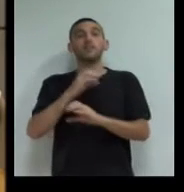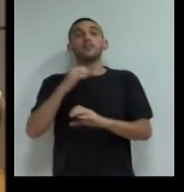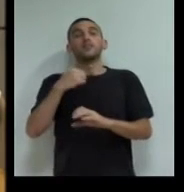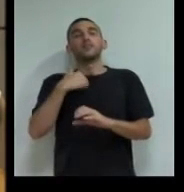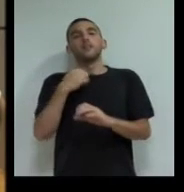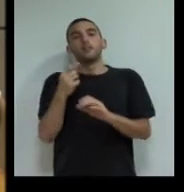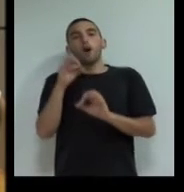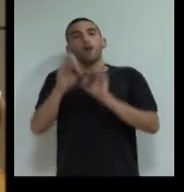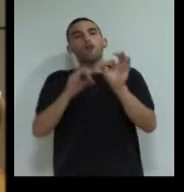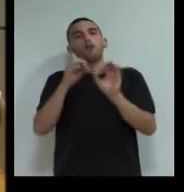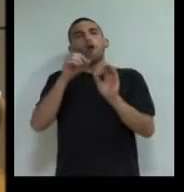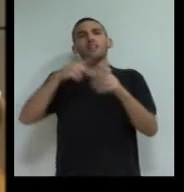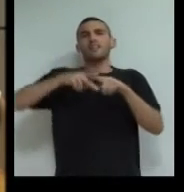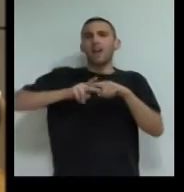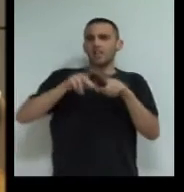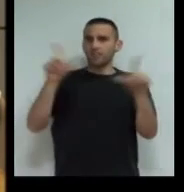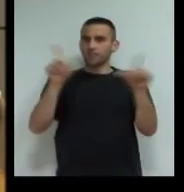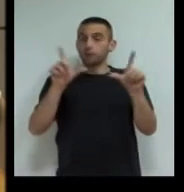que ellos